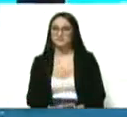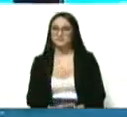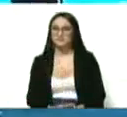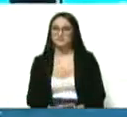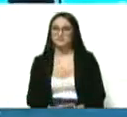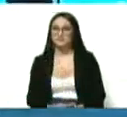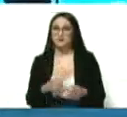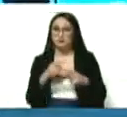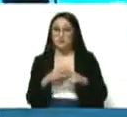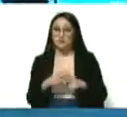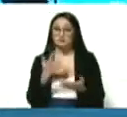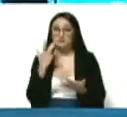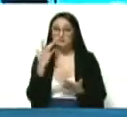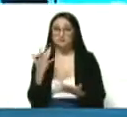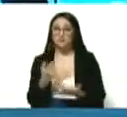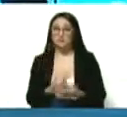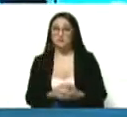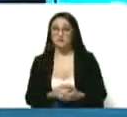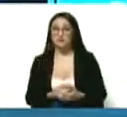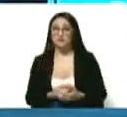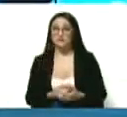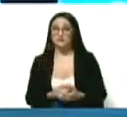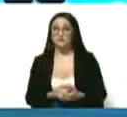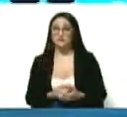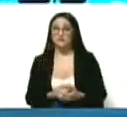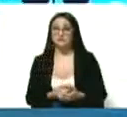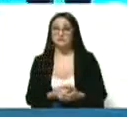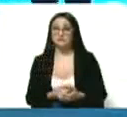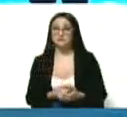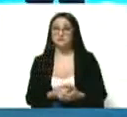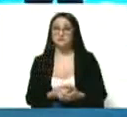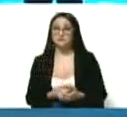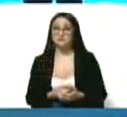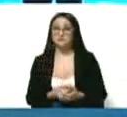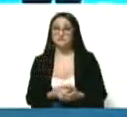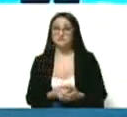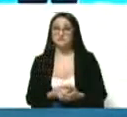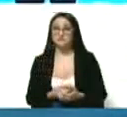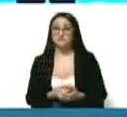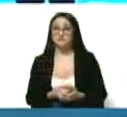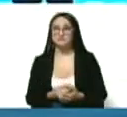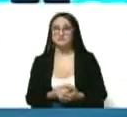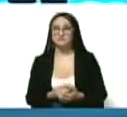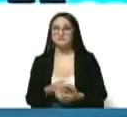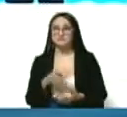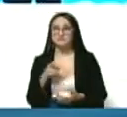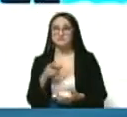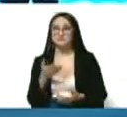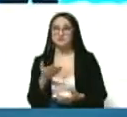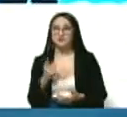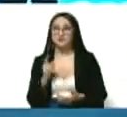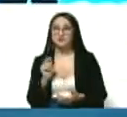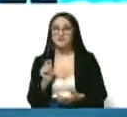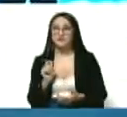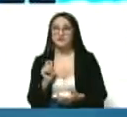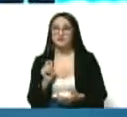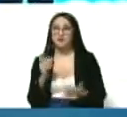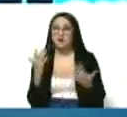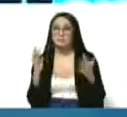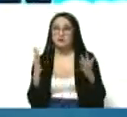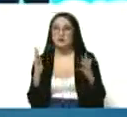que pudimos apreciar a través de las pantallas a Silva Calderón, en un minuto de